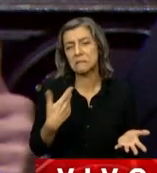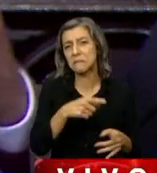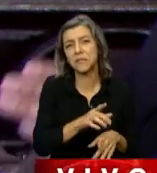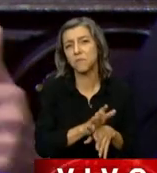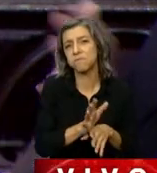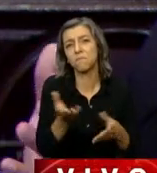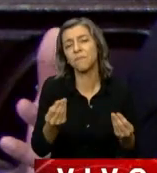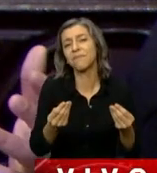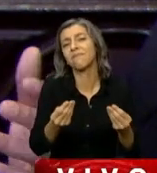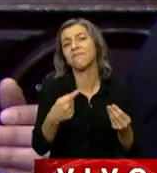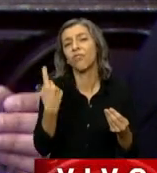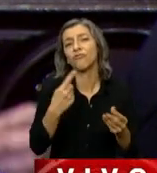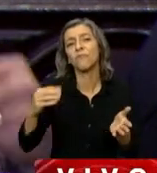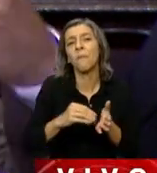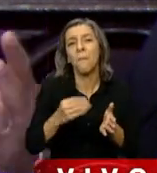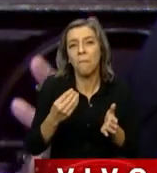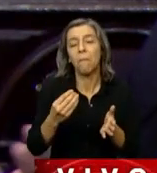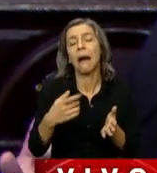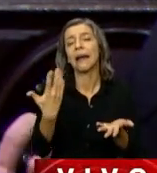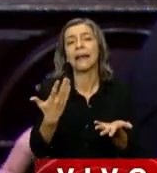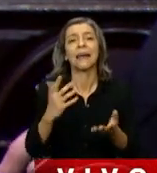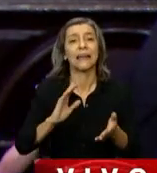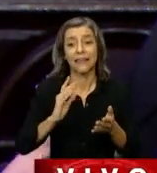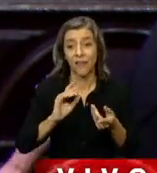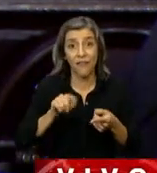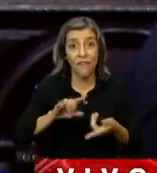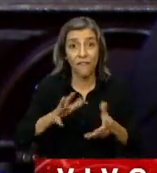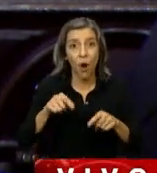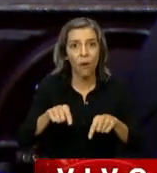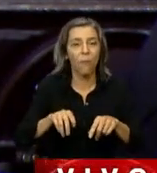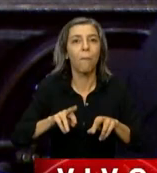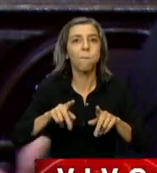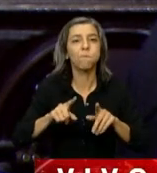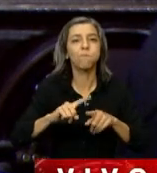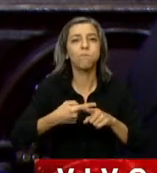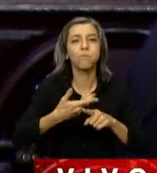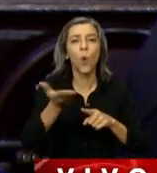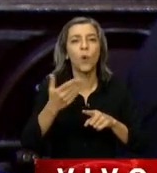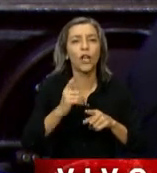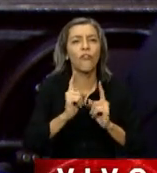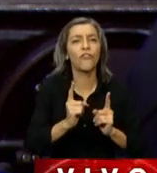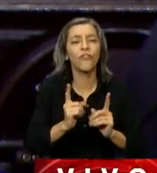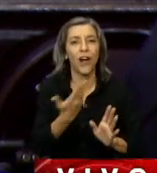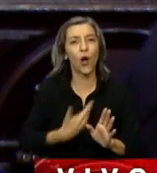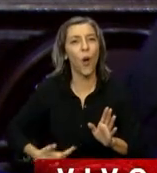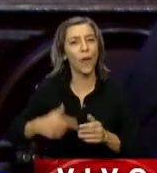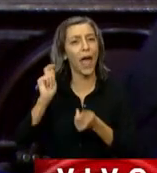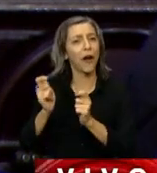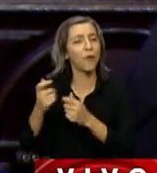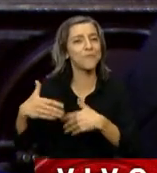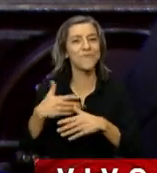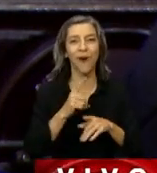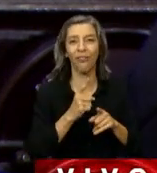no dependa de los vaivenes y se pueda sostener en el tiempo, que es lo que tendría que pasar mayormente con aquellas políticas